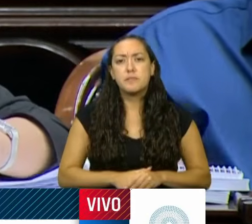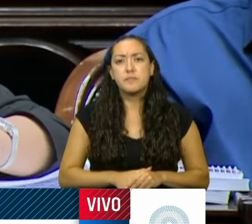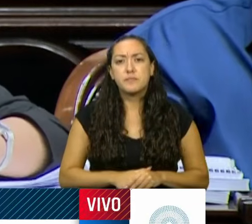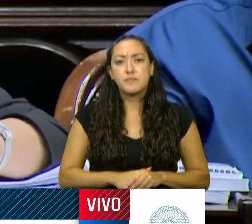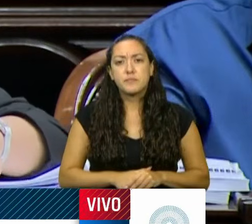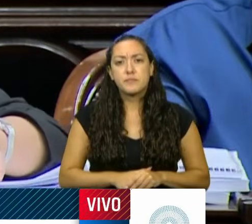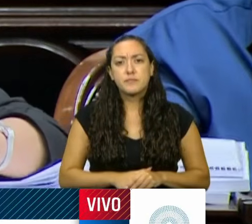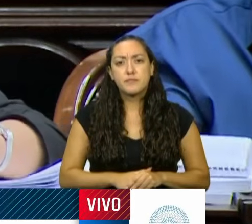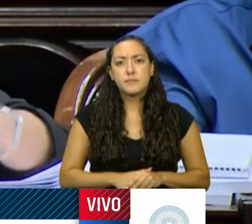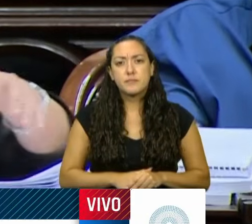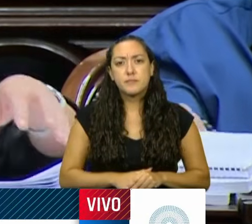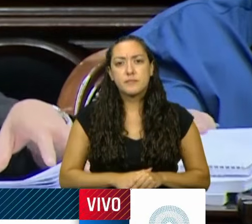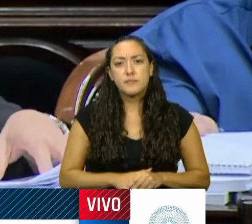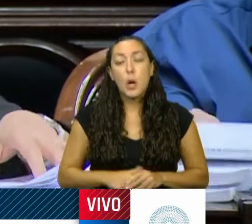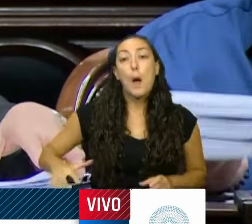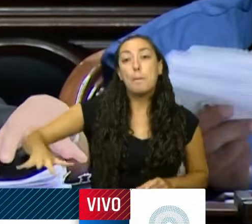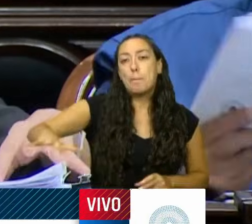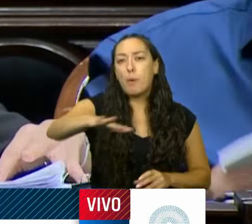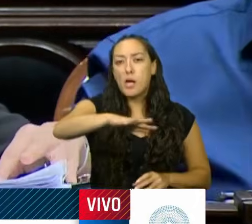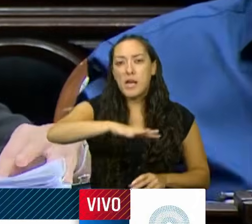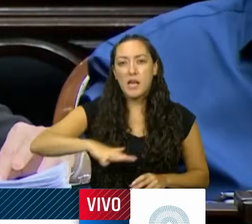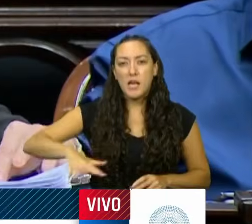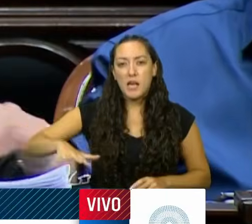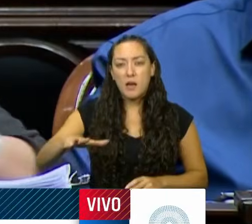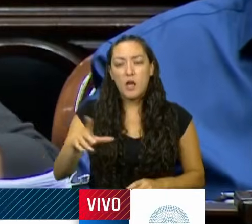a la tradición de un pueblo